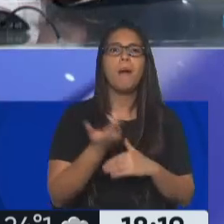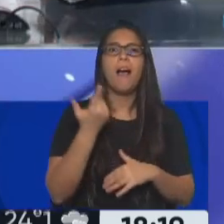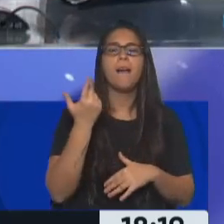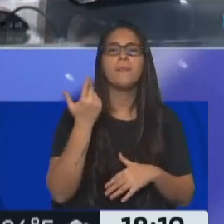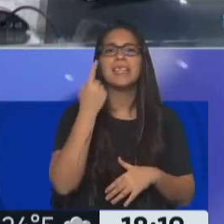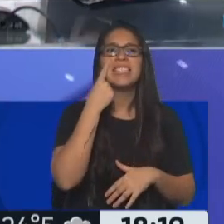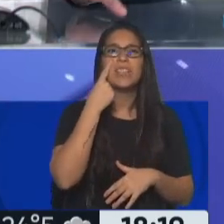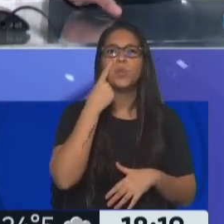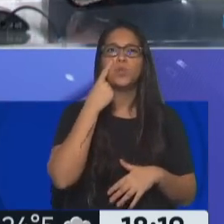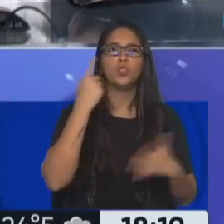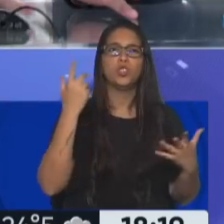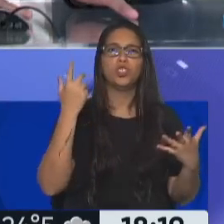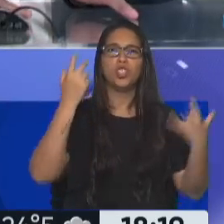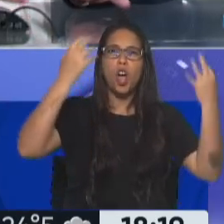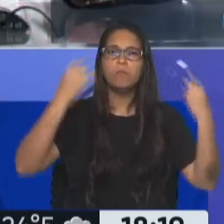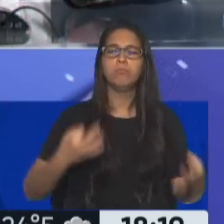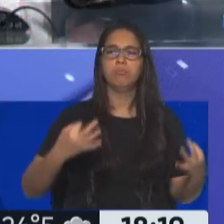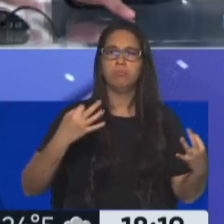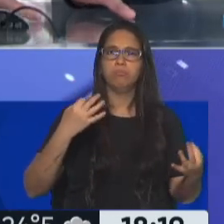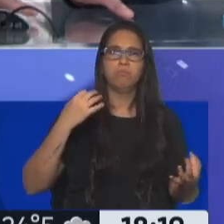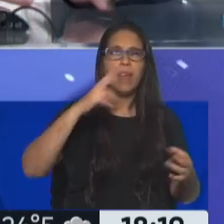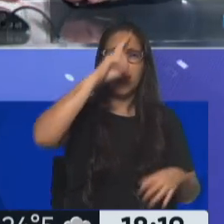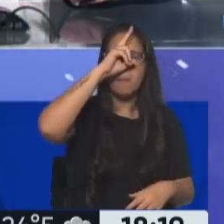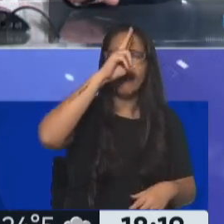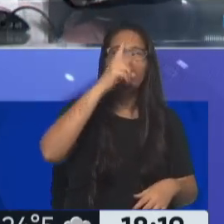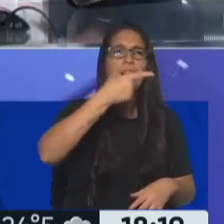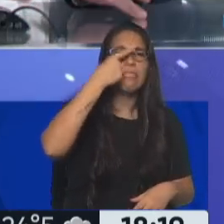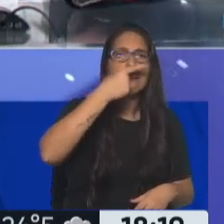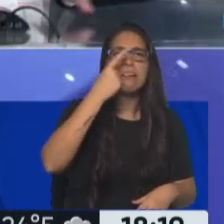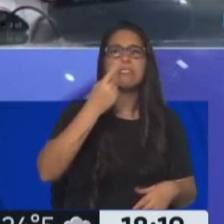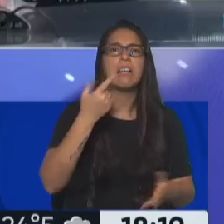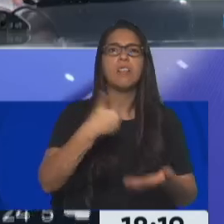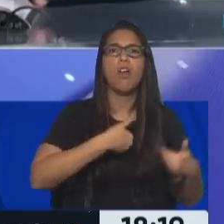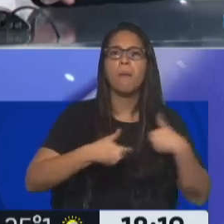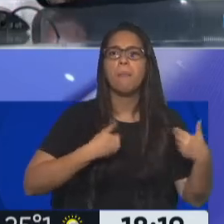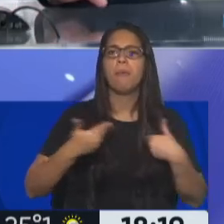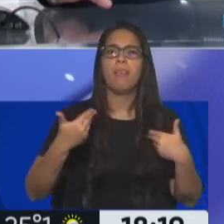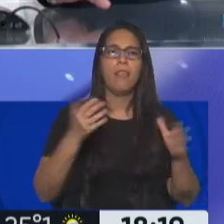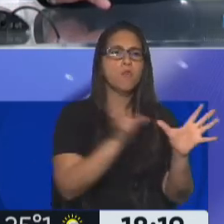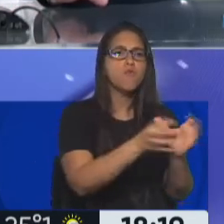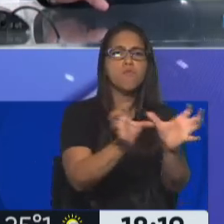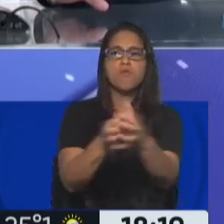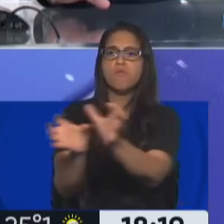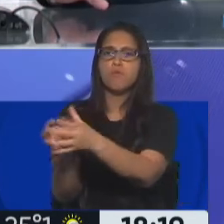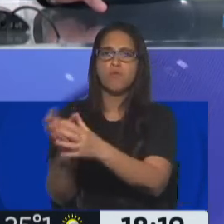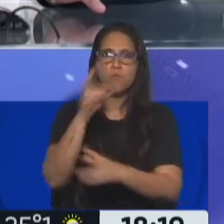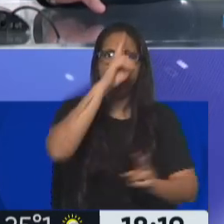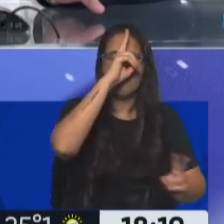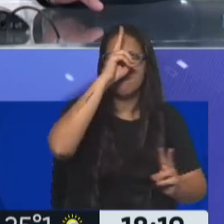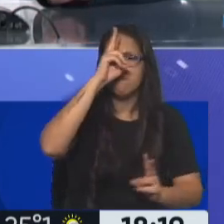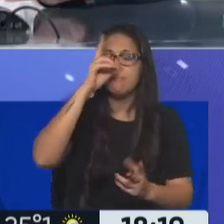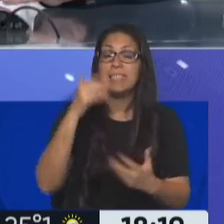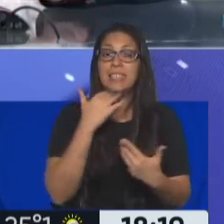institucionales que respeten los intereses, las demandas, las expectativas de cada diferente grupo étnico y